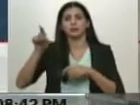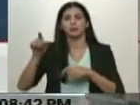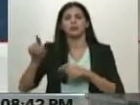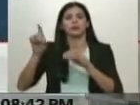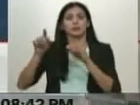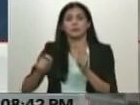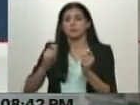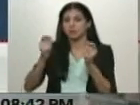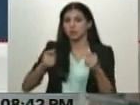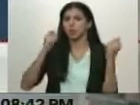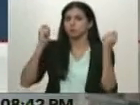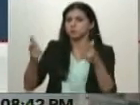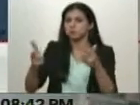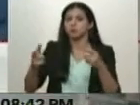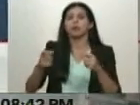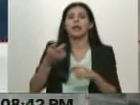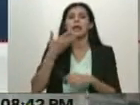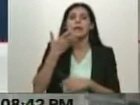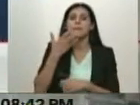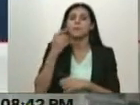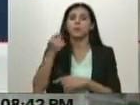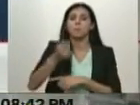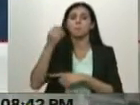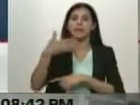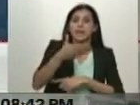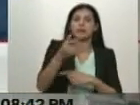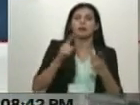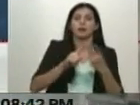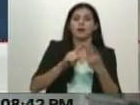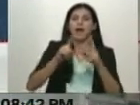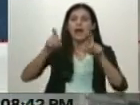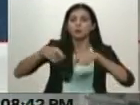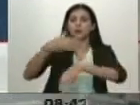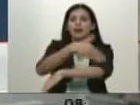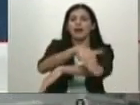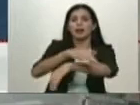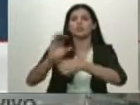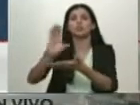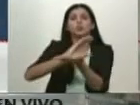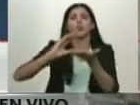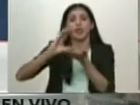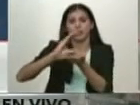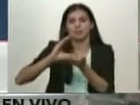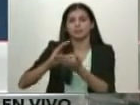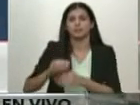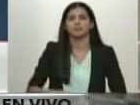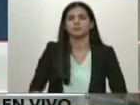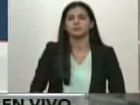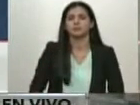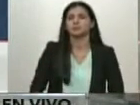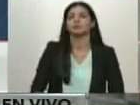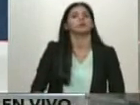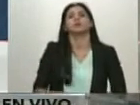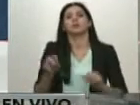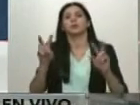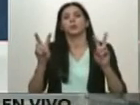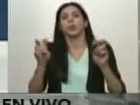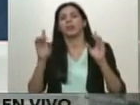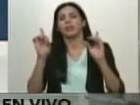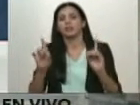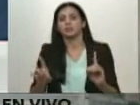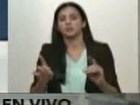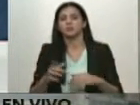las inversiones en la pesca, las nuevas inversiones en la agricultura urbana, ¿verdad? Las nuevas decisiones